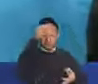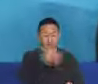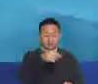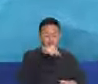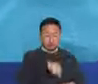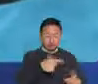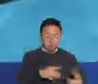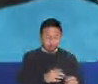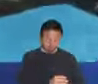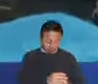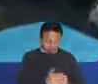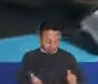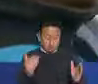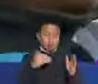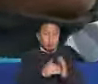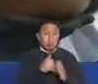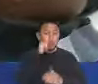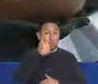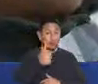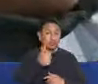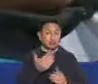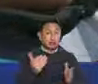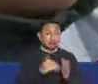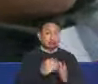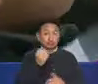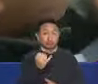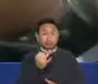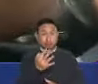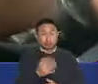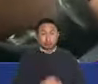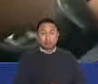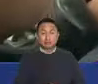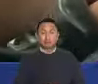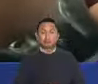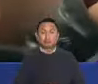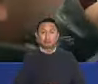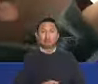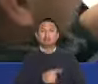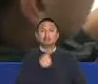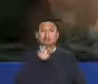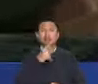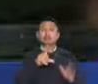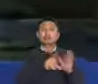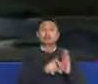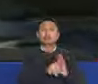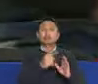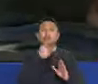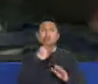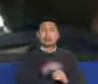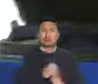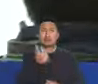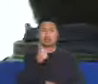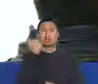a punto para el reconteo el día de mañana, que probablemente inicie. La ley les da 10 días para poder presentar